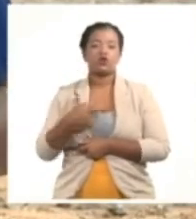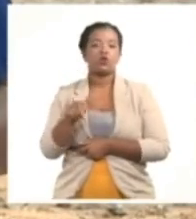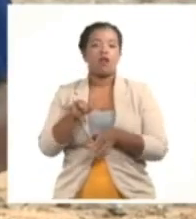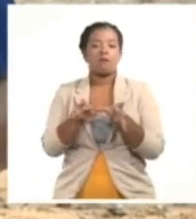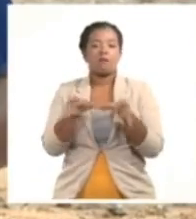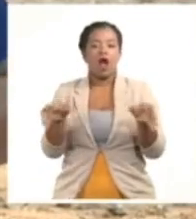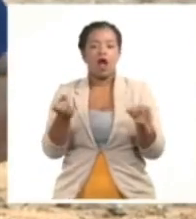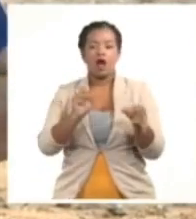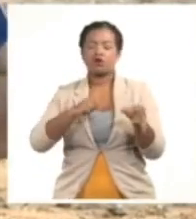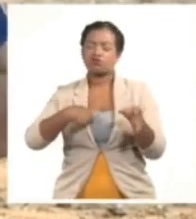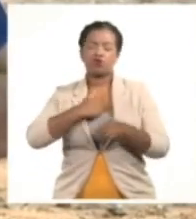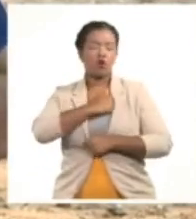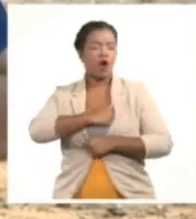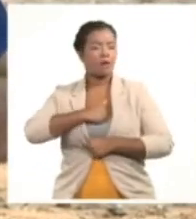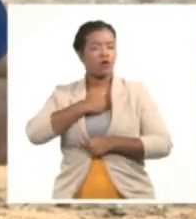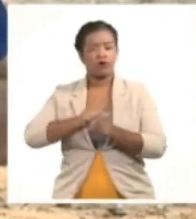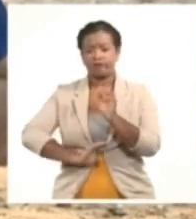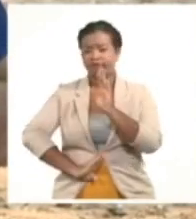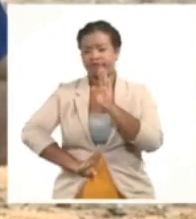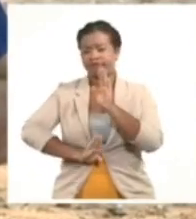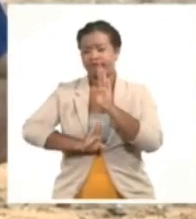amor nos vamos a ir